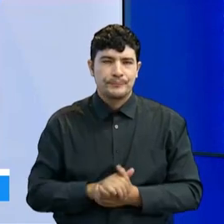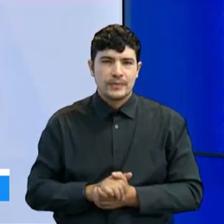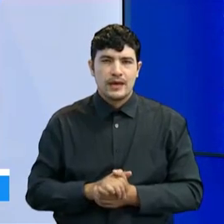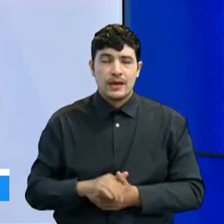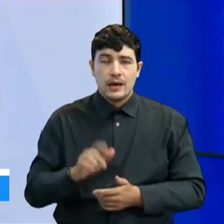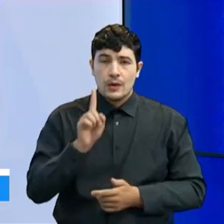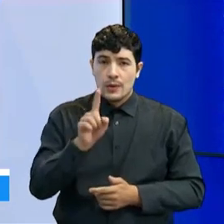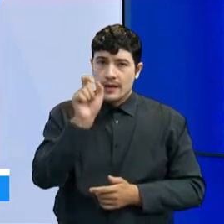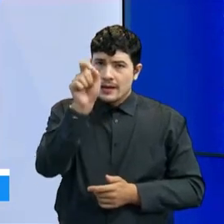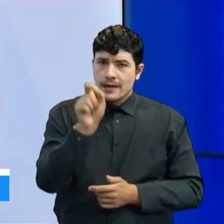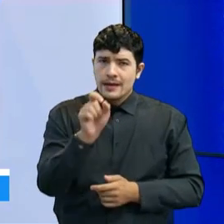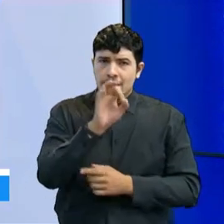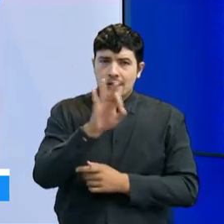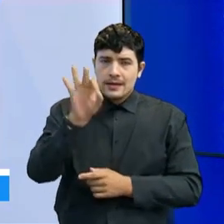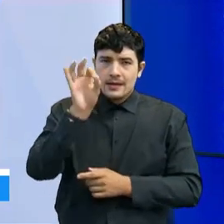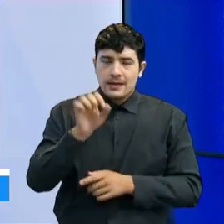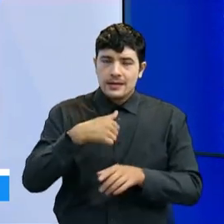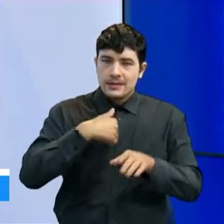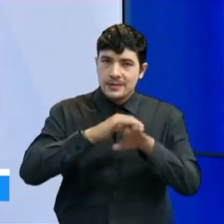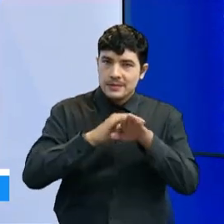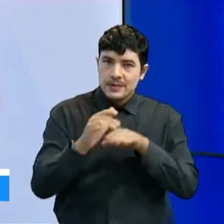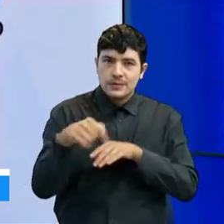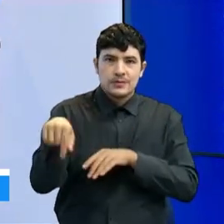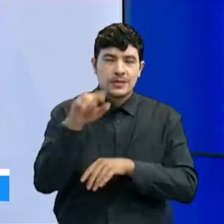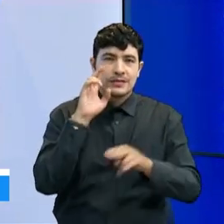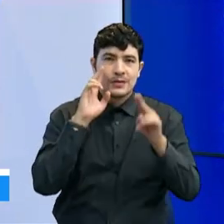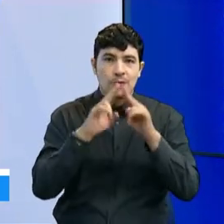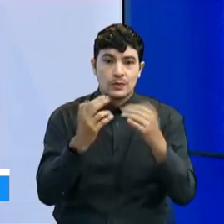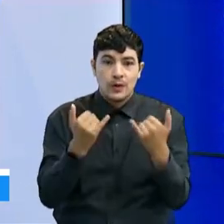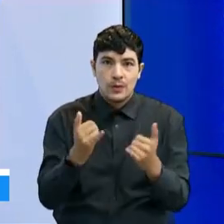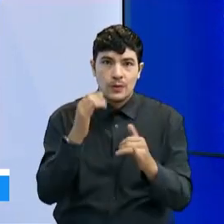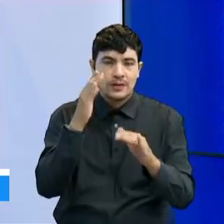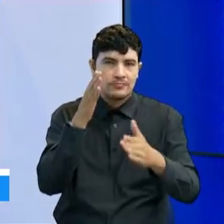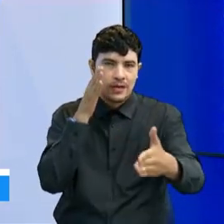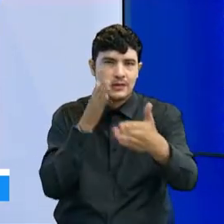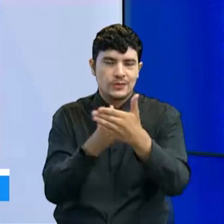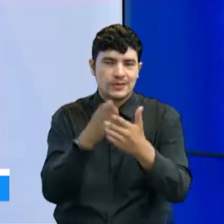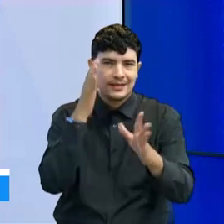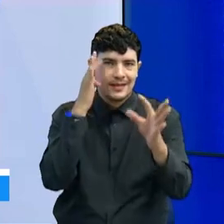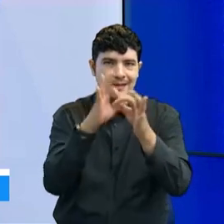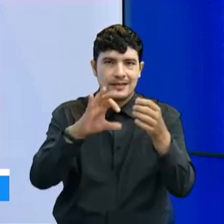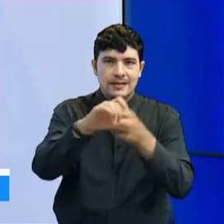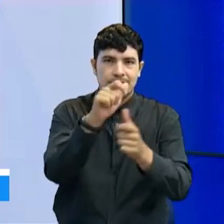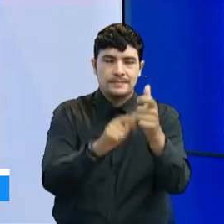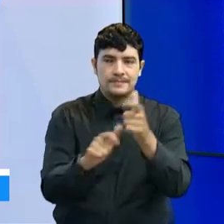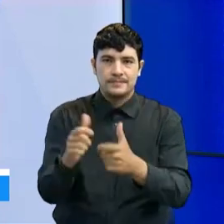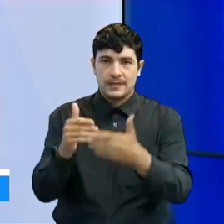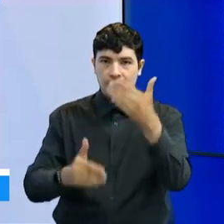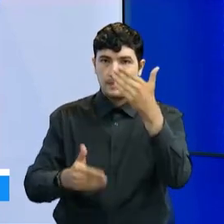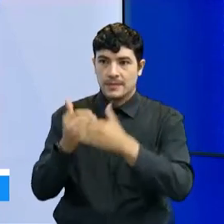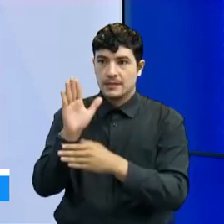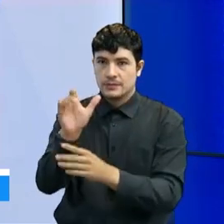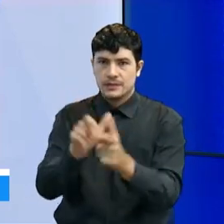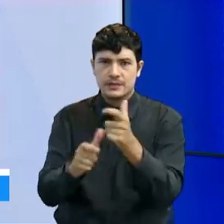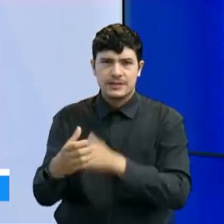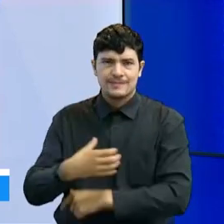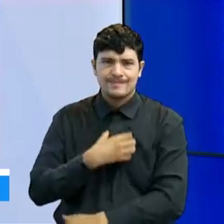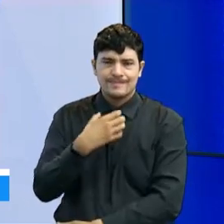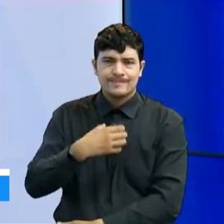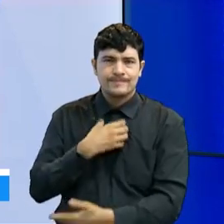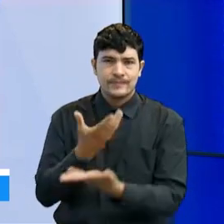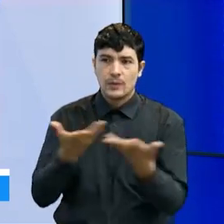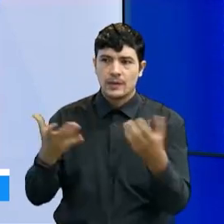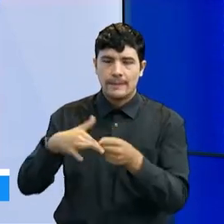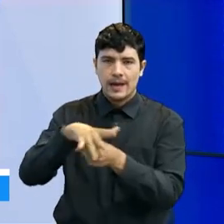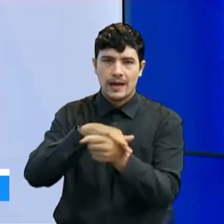1:38 PM, los invito a conocer las denuncias del día en nuestra sección del Ente Ciudadano. Pues iniciamos con las quejas por parte de los habitantes